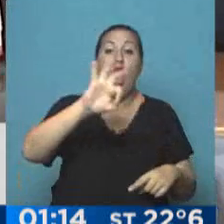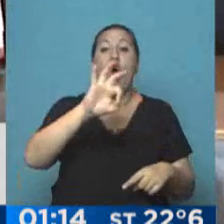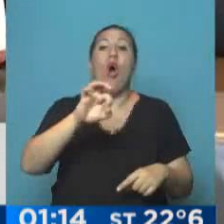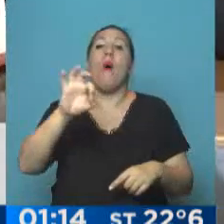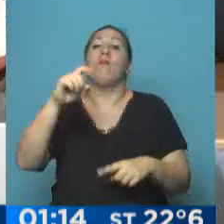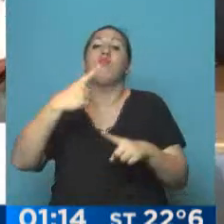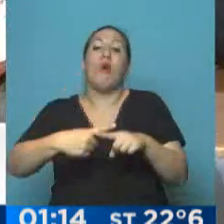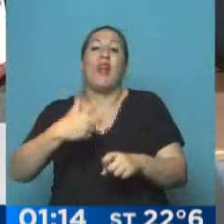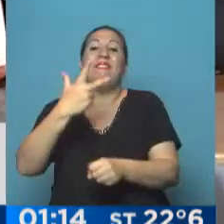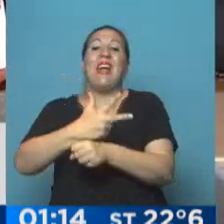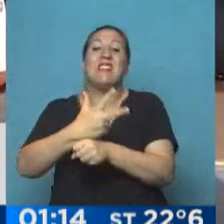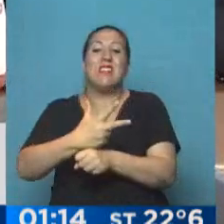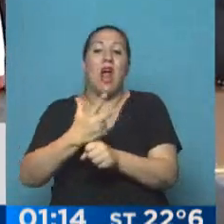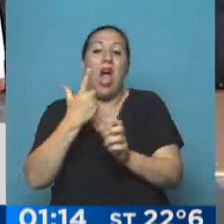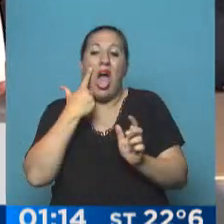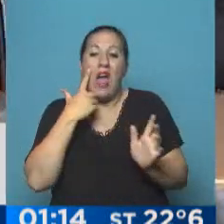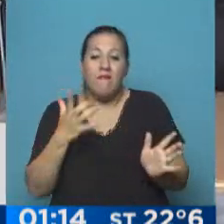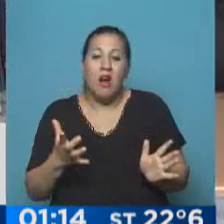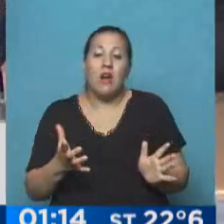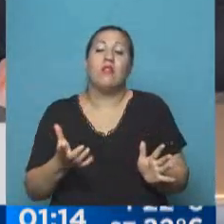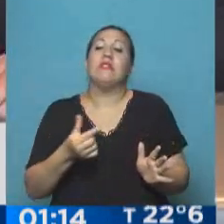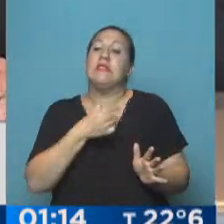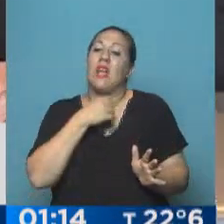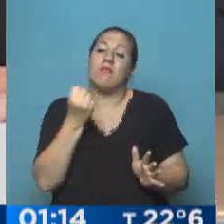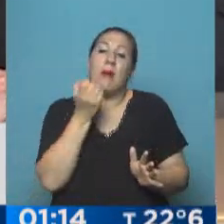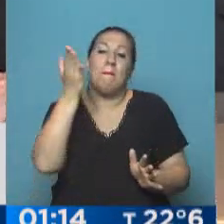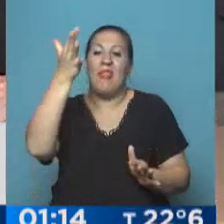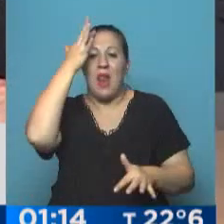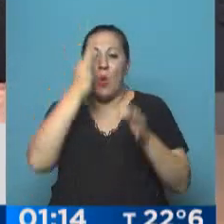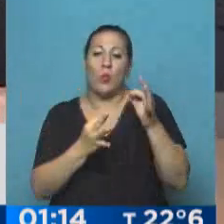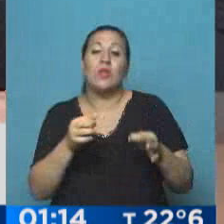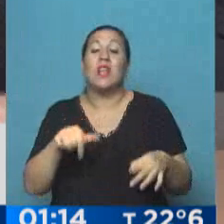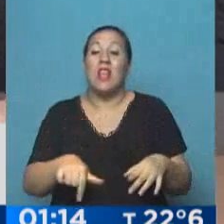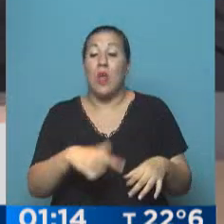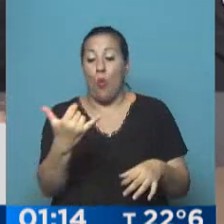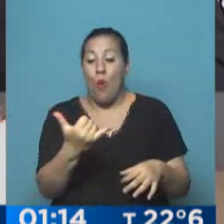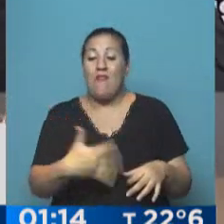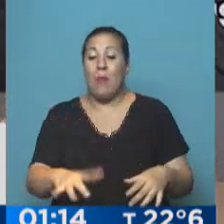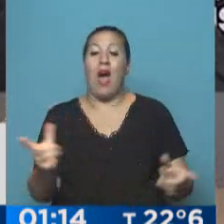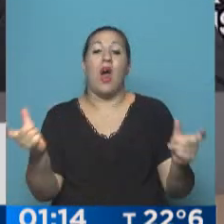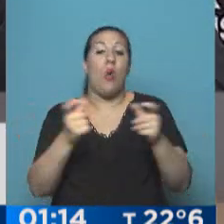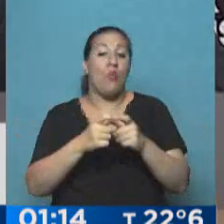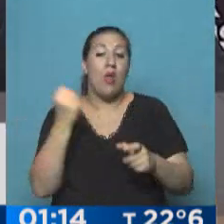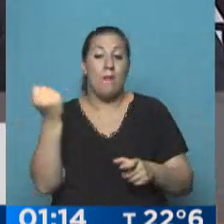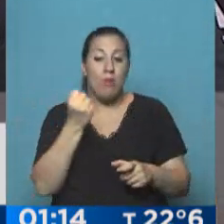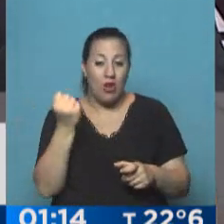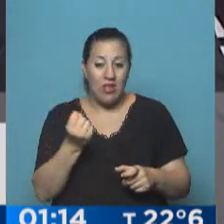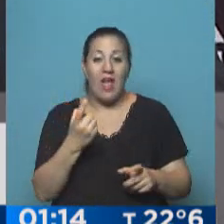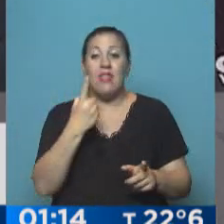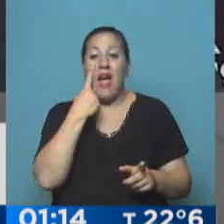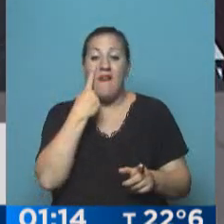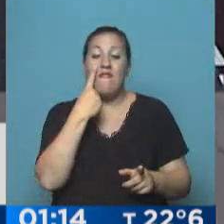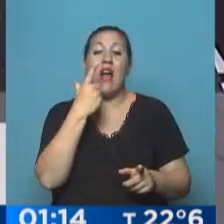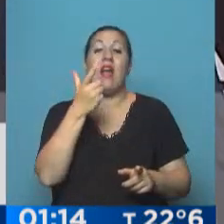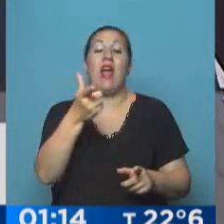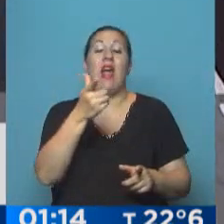En definitiva, lo que van a hacer es probablemente llegar a la justicia. Habrá una reunión clave este día jueves. Van a estar los apoderados de AFA. También